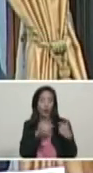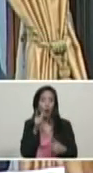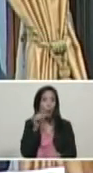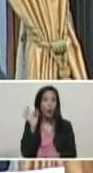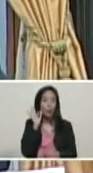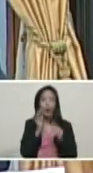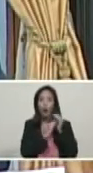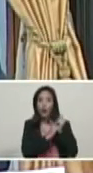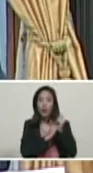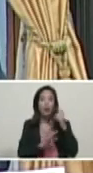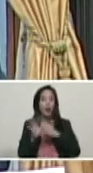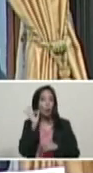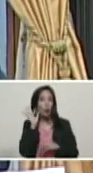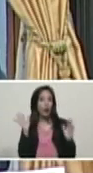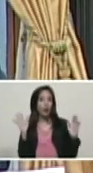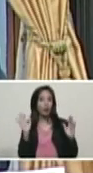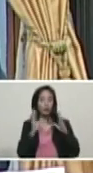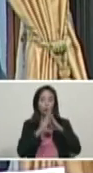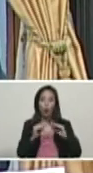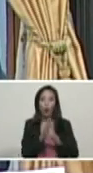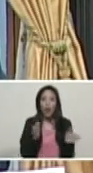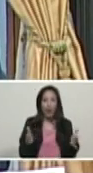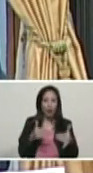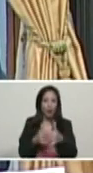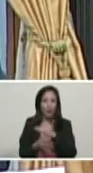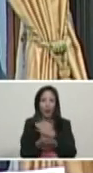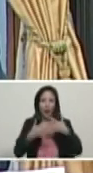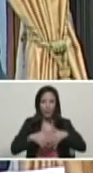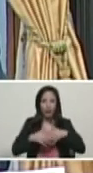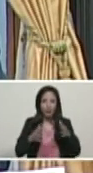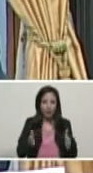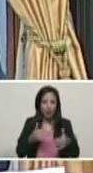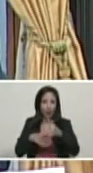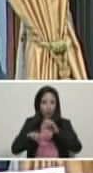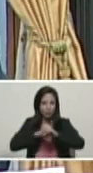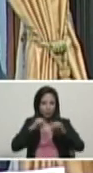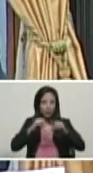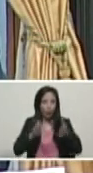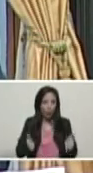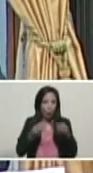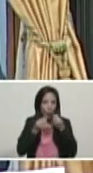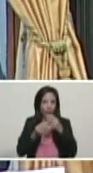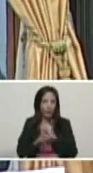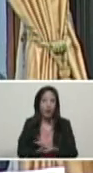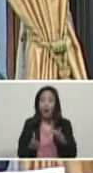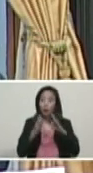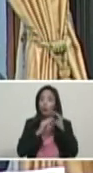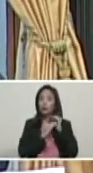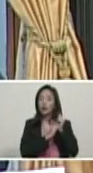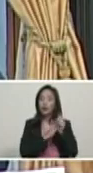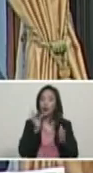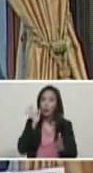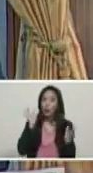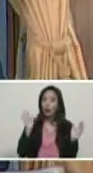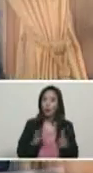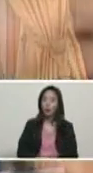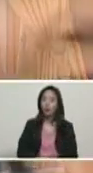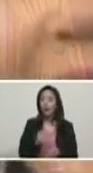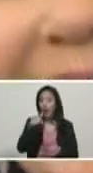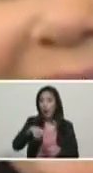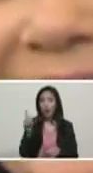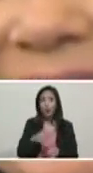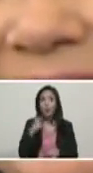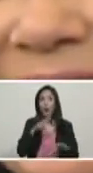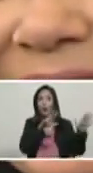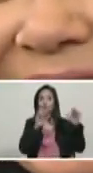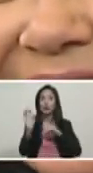de los CLAP son mujeres en todo el país, 80%. Así debería ser el gabinete también, 80%.